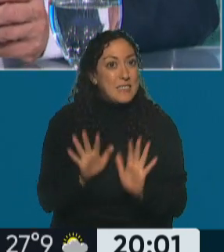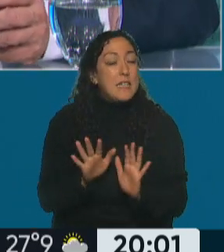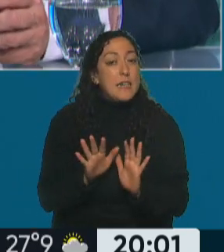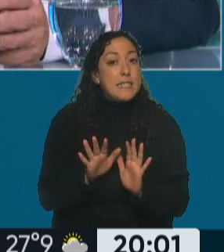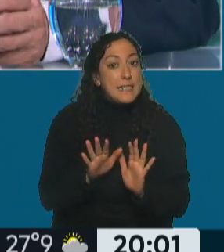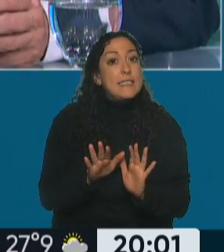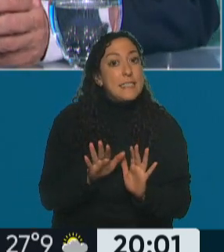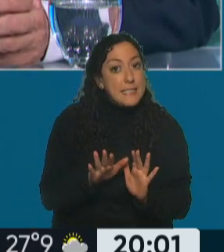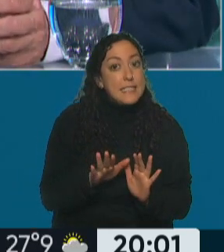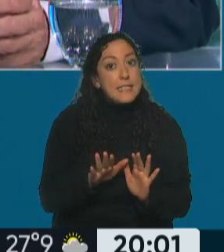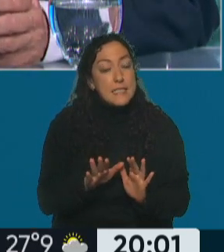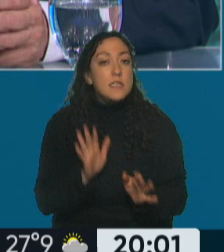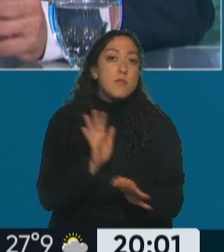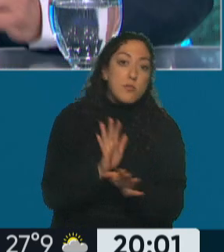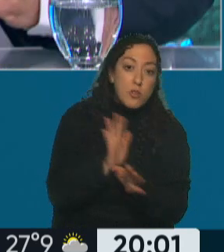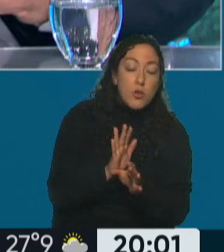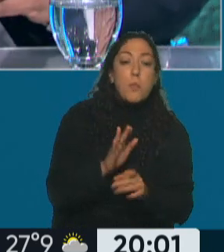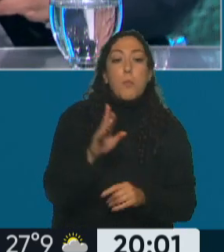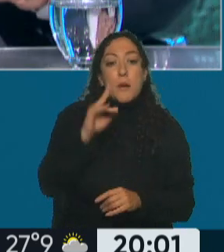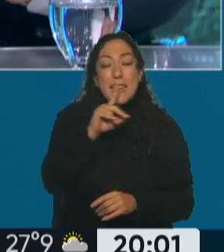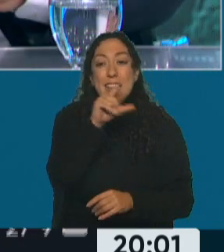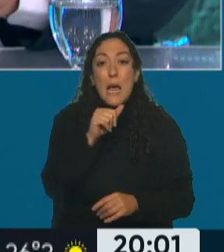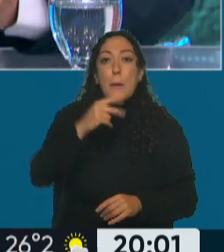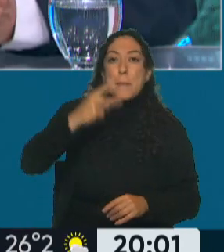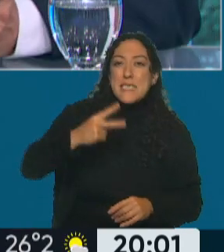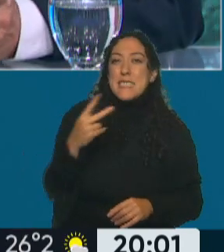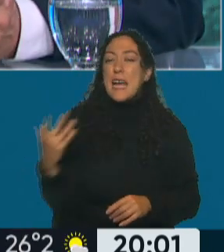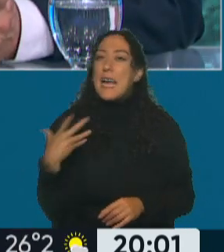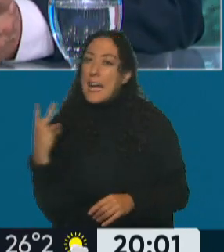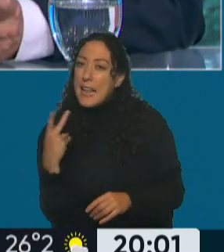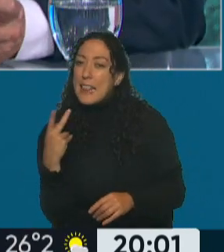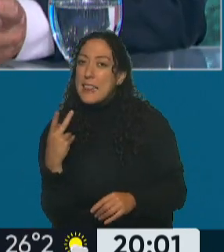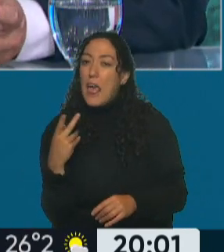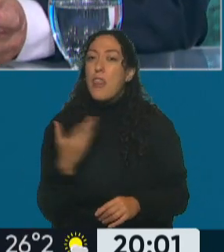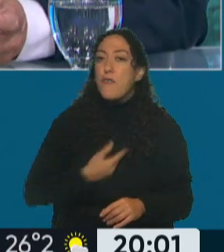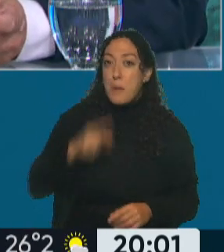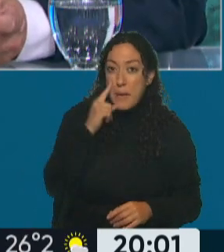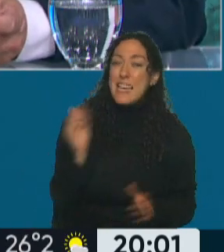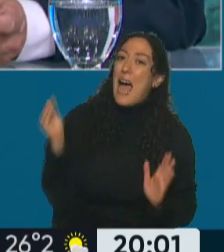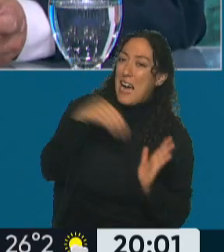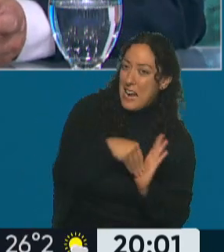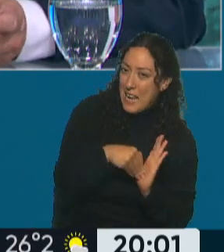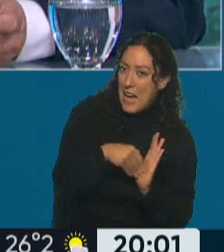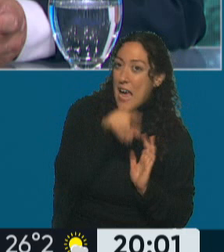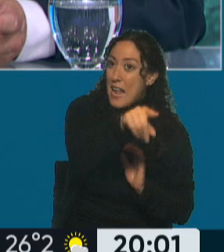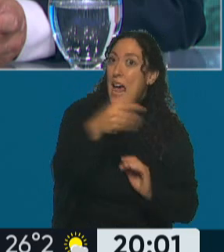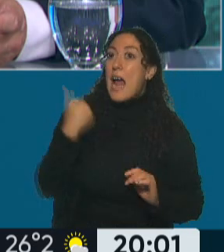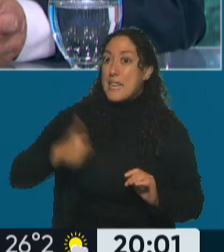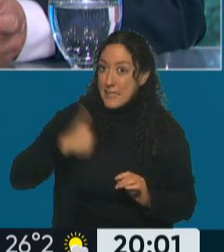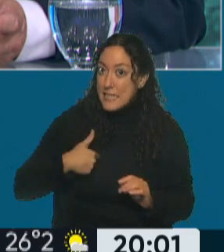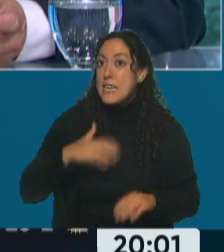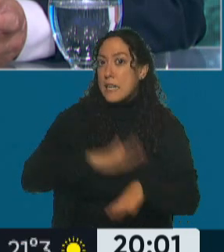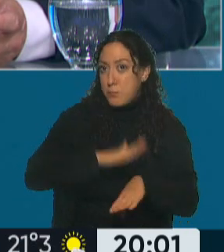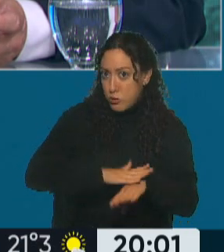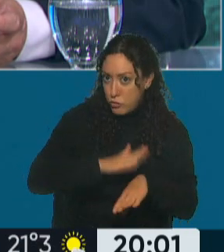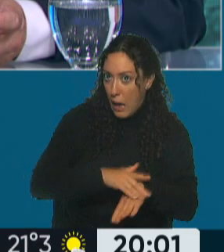agrega Guita Copinat, que es la vicegerente ejecutiva del fondo y que es quien tiene a cargo el caso argentino. Exactamente. Que siempre